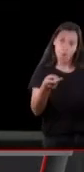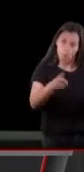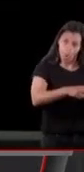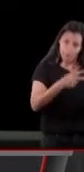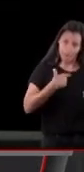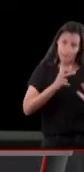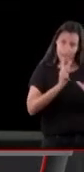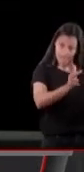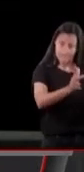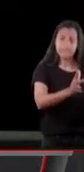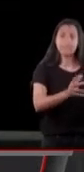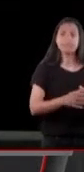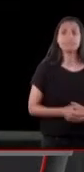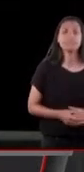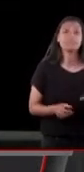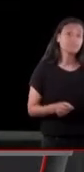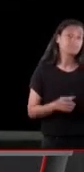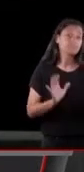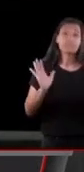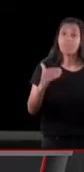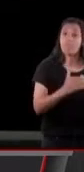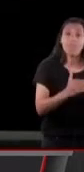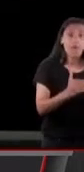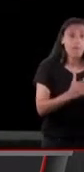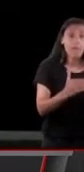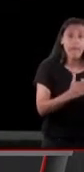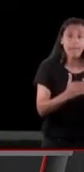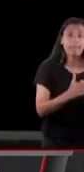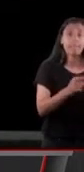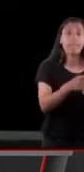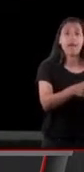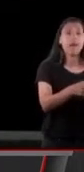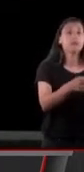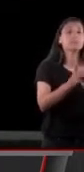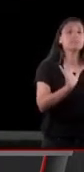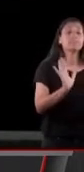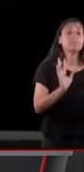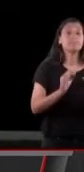otros integrantes de Unidos por San Juan, pero sin el